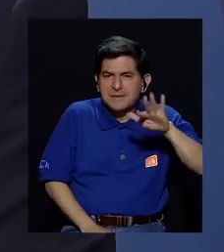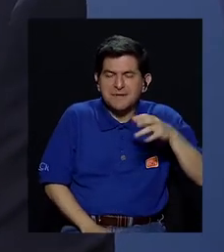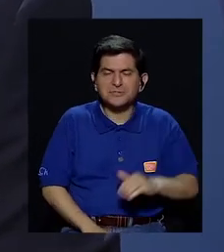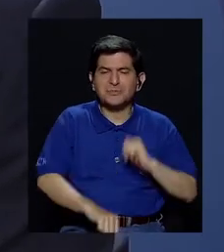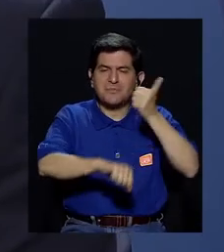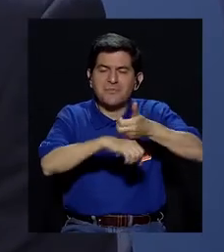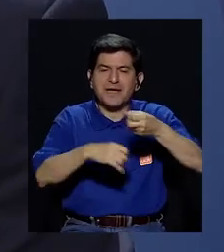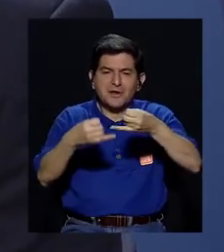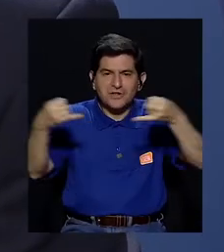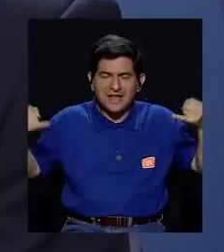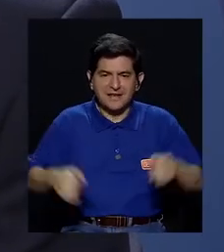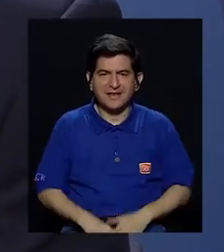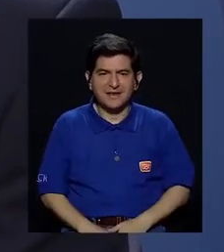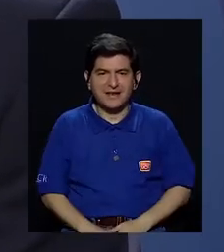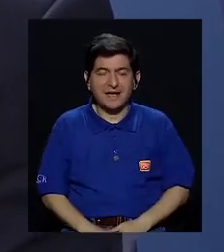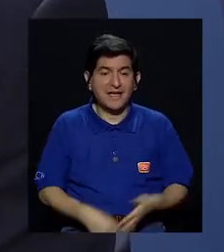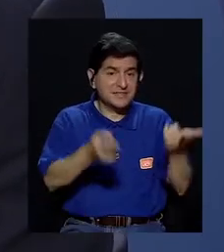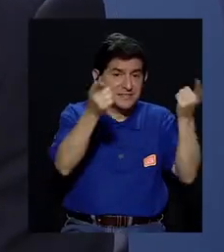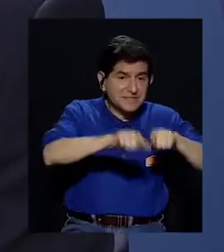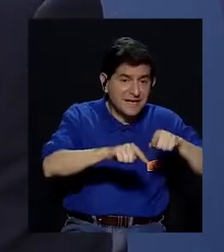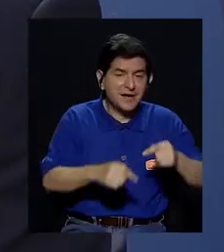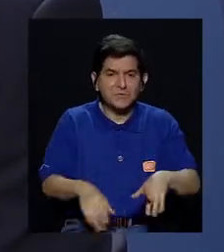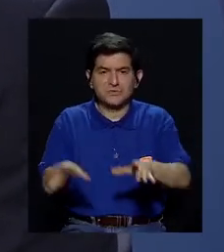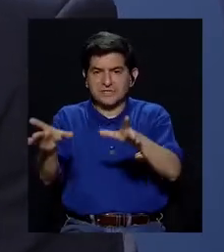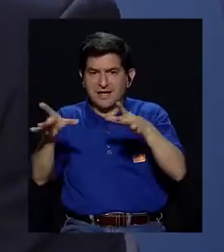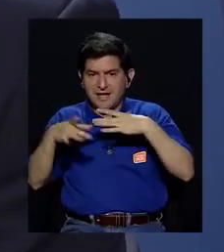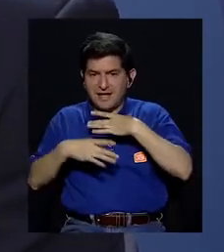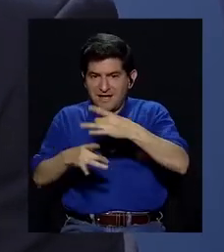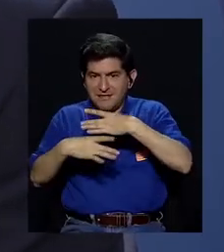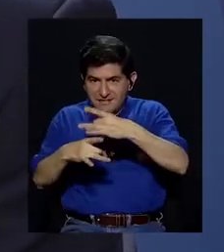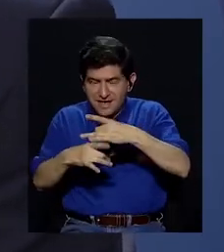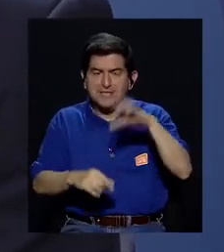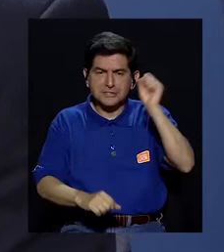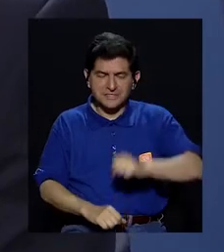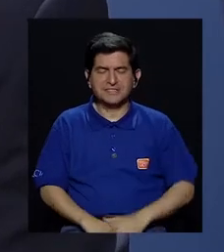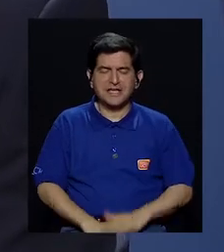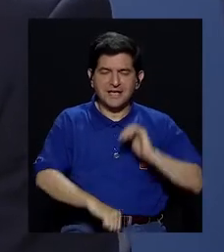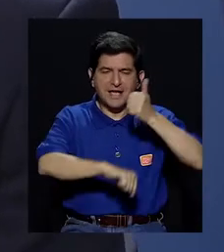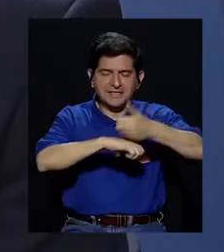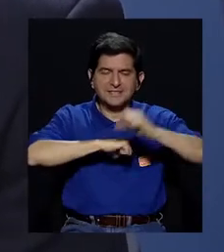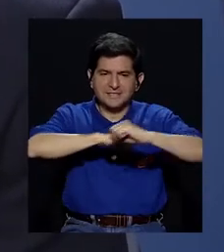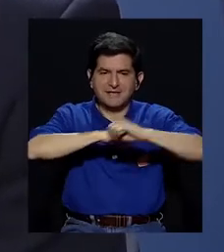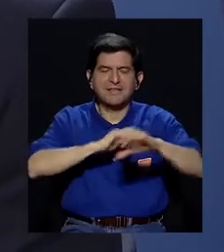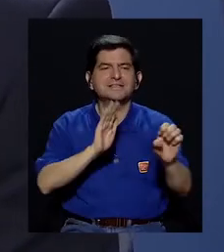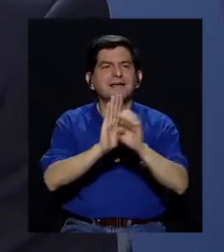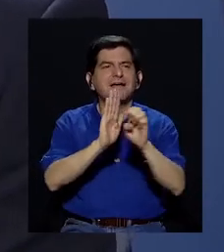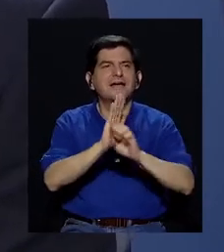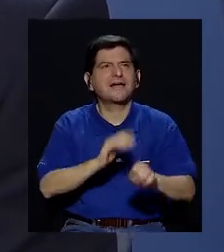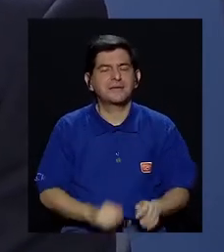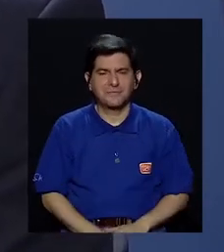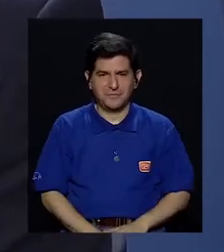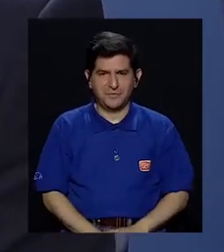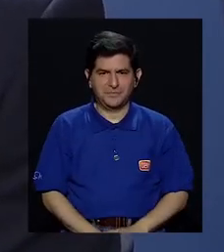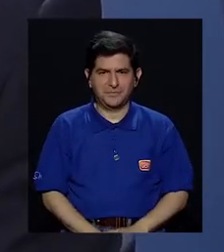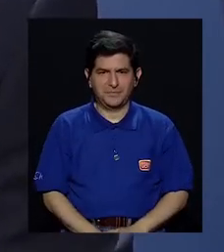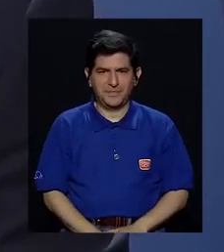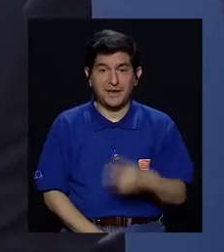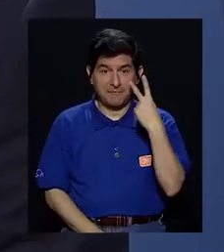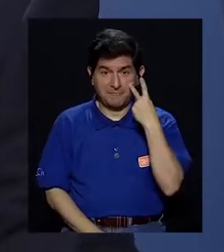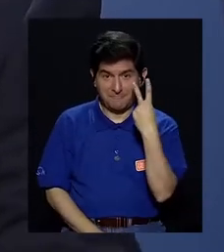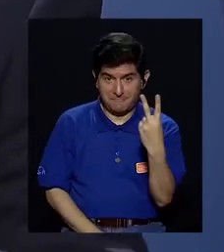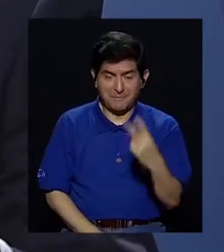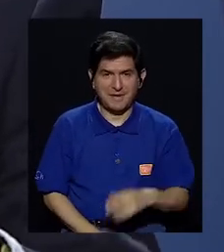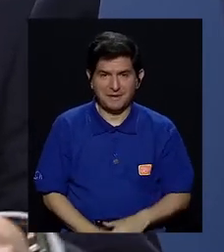más o menos la línea causa tracción exacto la línea por la que tiene que ir la campaña yo el otro día ponía un ejemplo desde esta manera